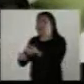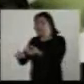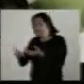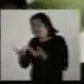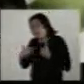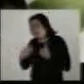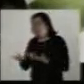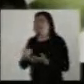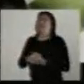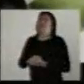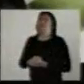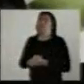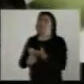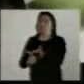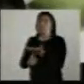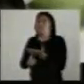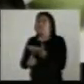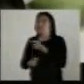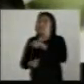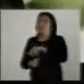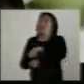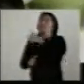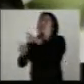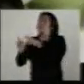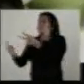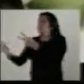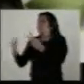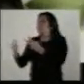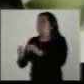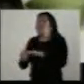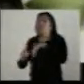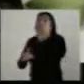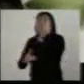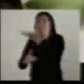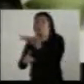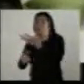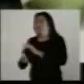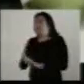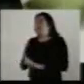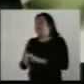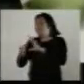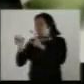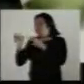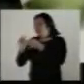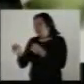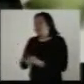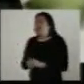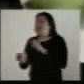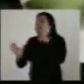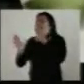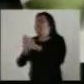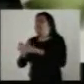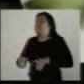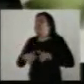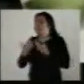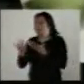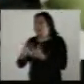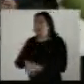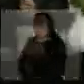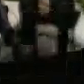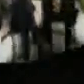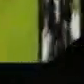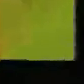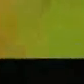la diferencia que has tenido con nosotros. Te invito e invito a nuestro público a ver nuestra próxima secuencia, Ejemplos de